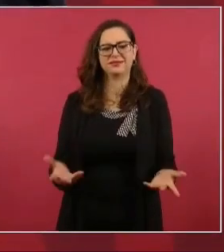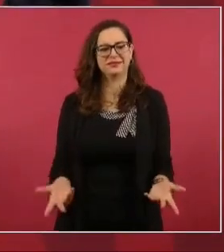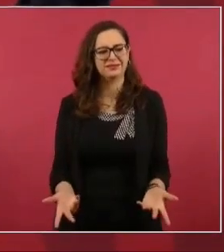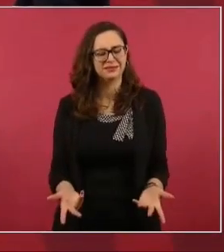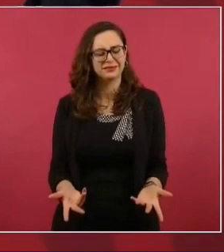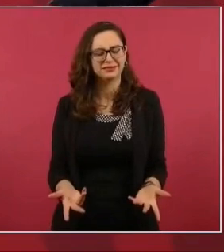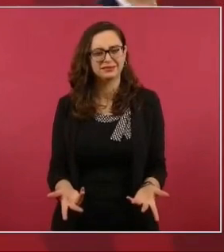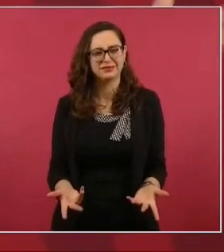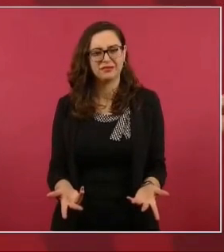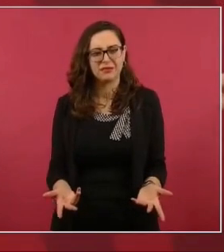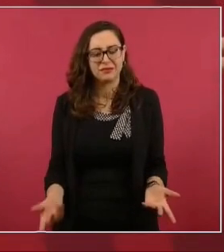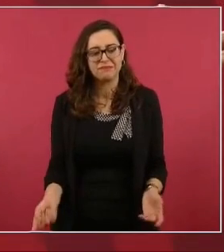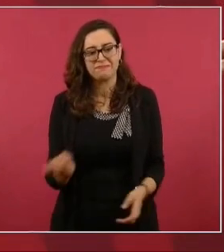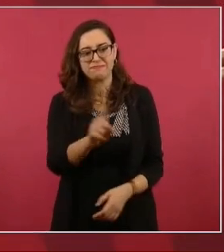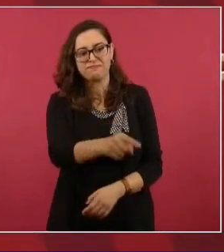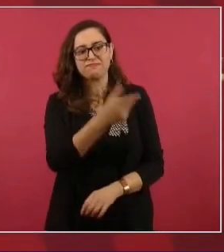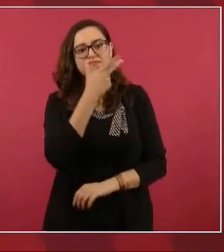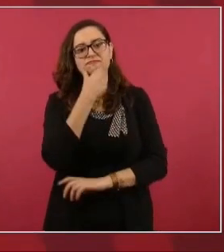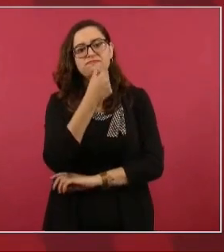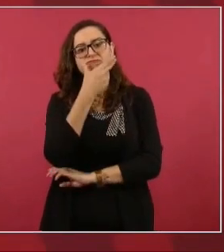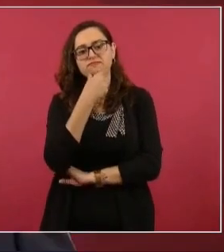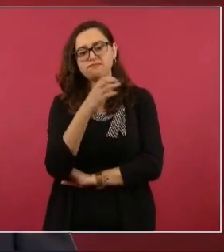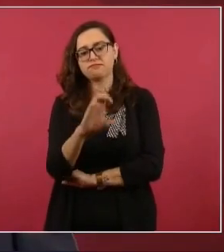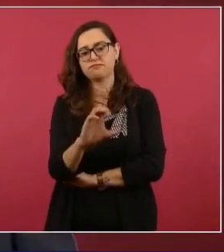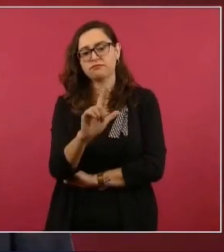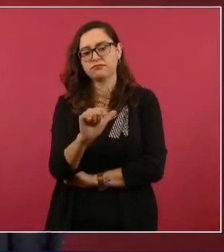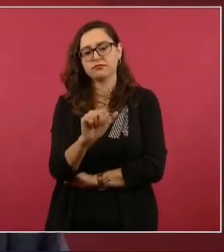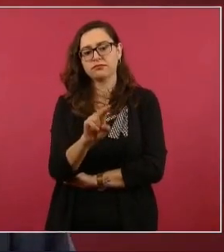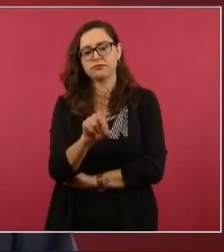asesorados por Claudio X González,